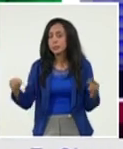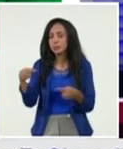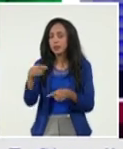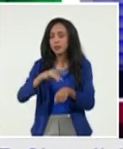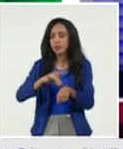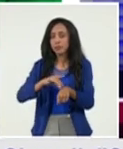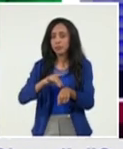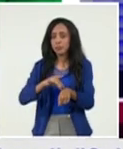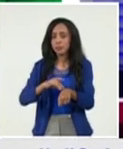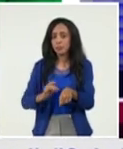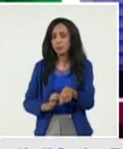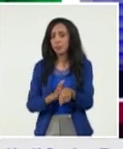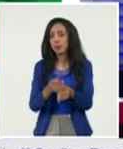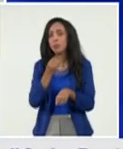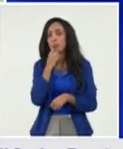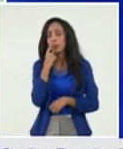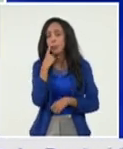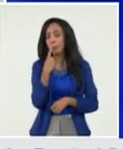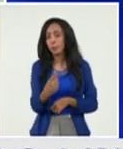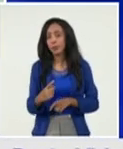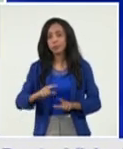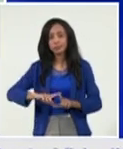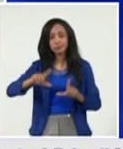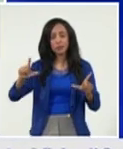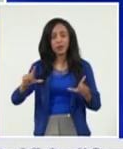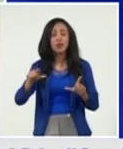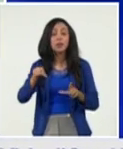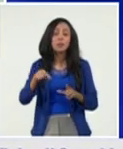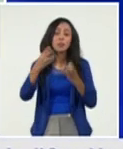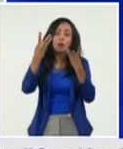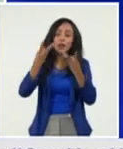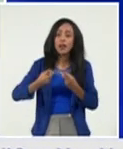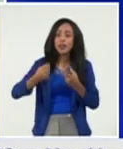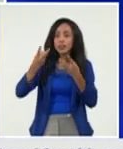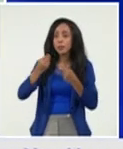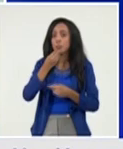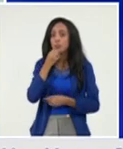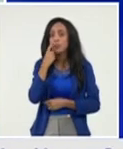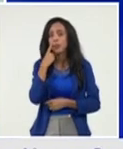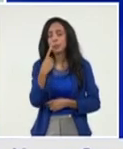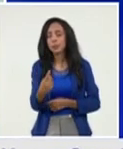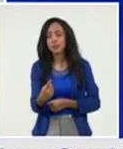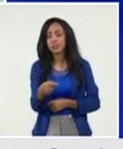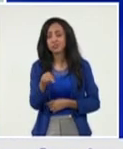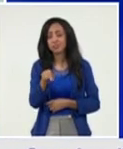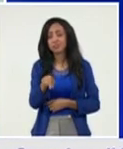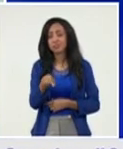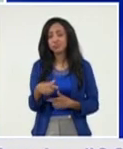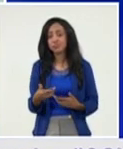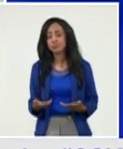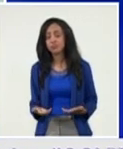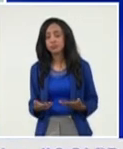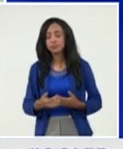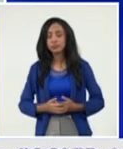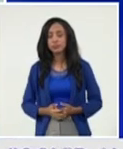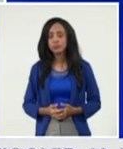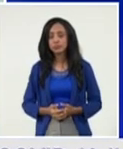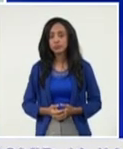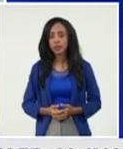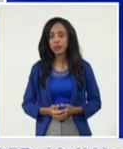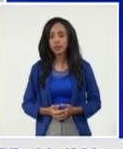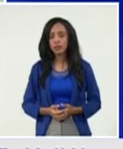se puede ver en la pantalla que viene a continuación se incrementa y es